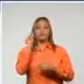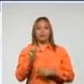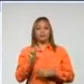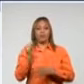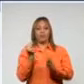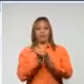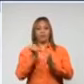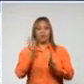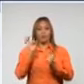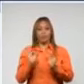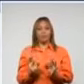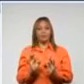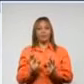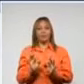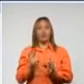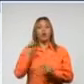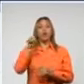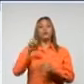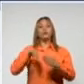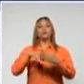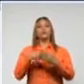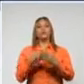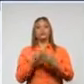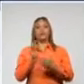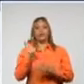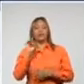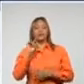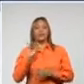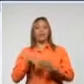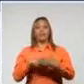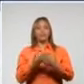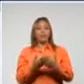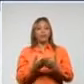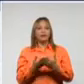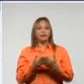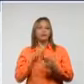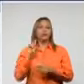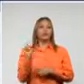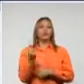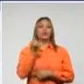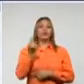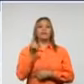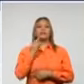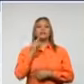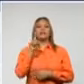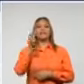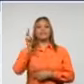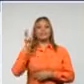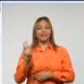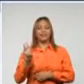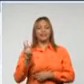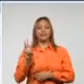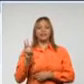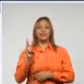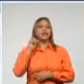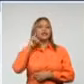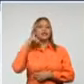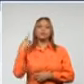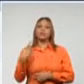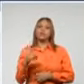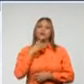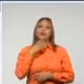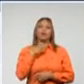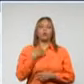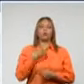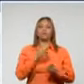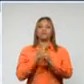diagnosticados en los últimos 15 días, solamente quedaban 13 que no tenían fuente de infección.